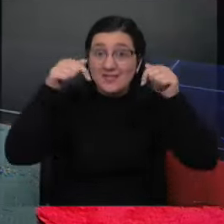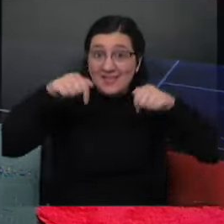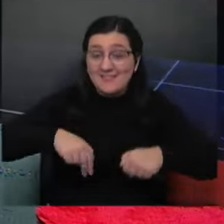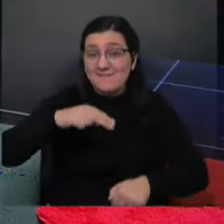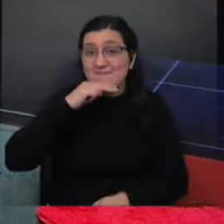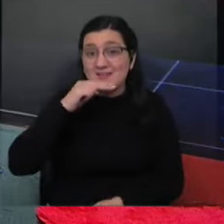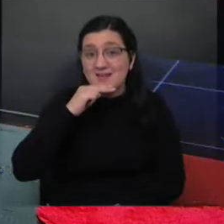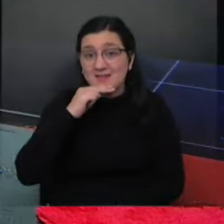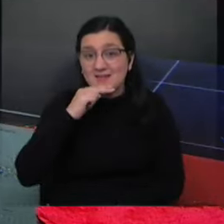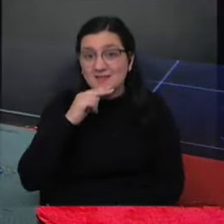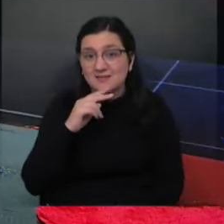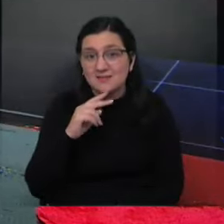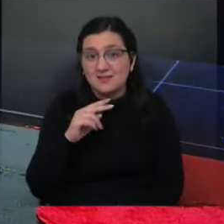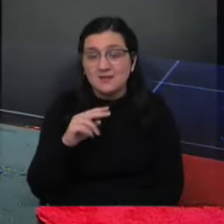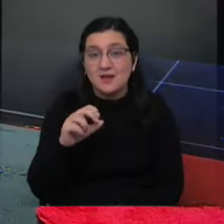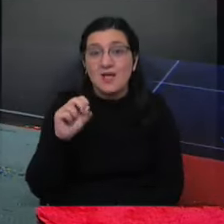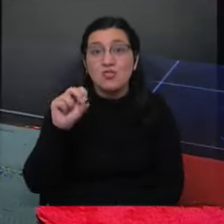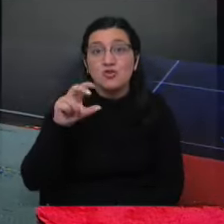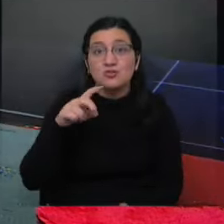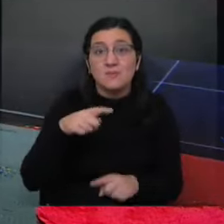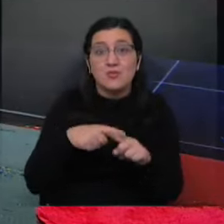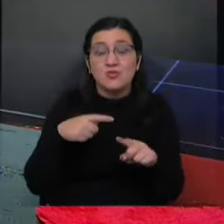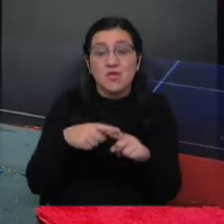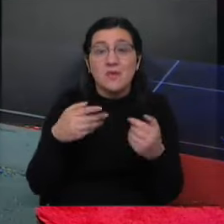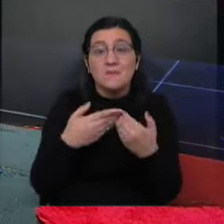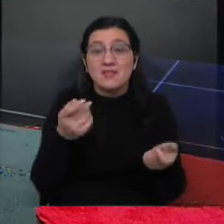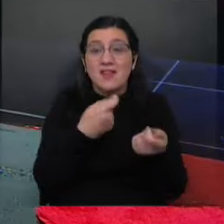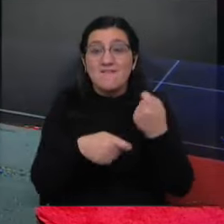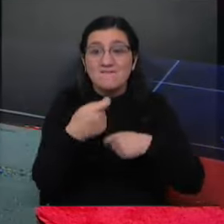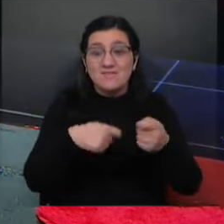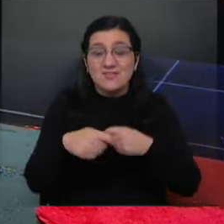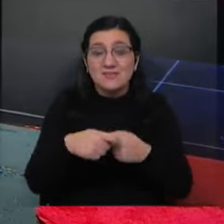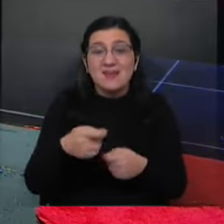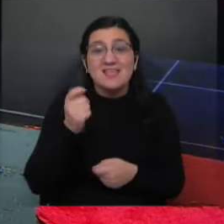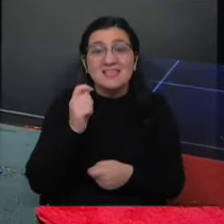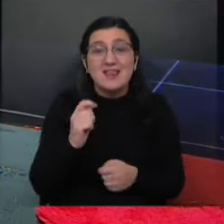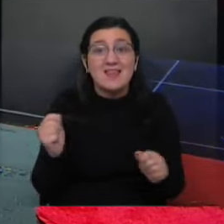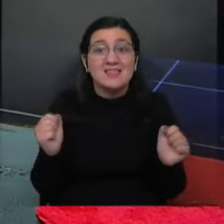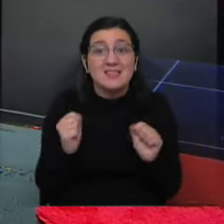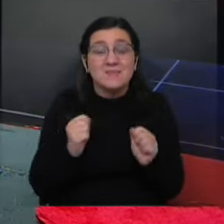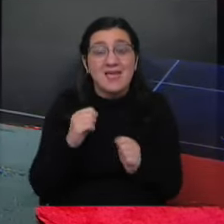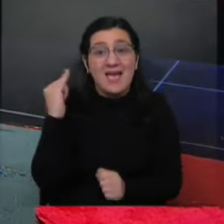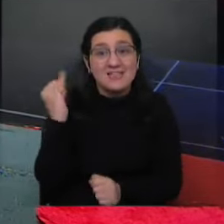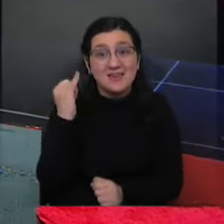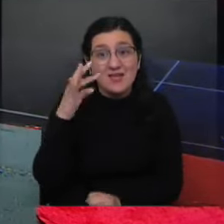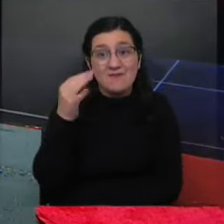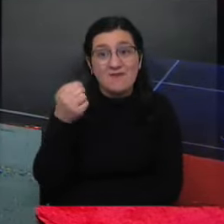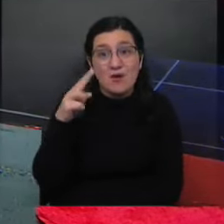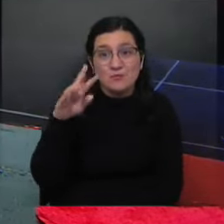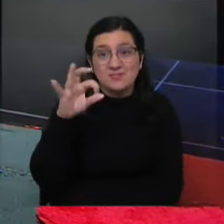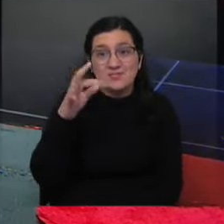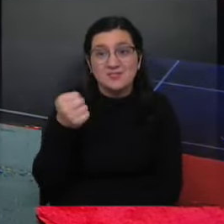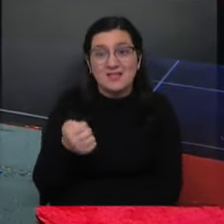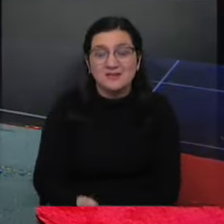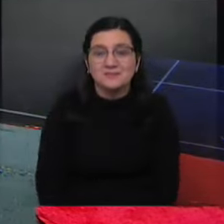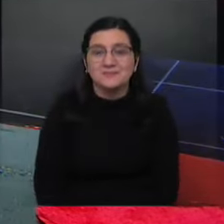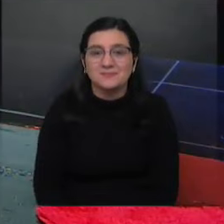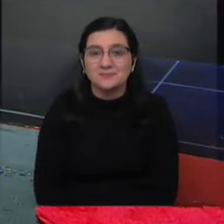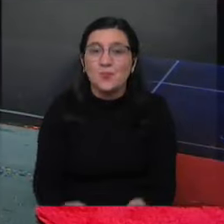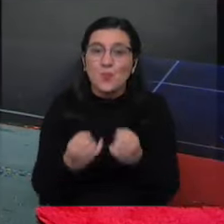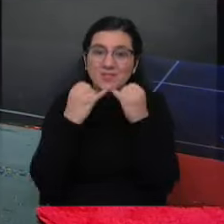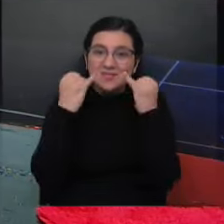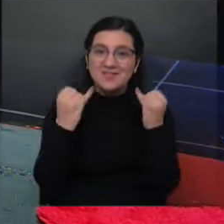a las del mediodía arranca la venta de entradas para qui el tema Italia fausta dicho esto Buenos días y